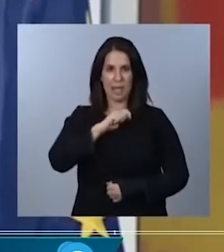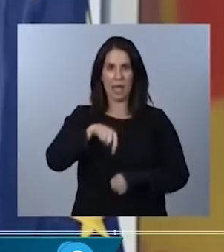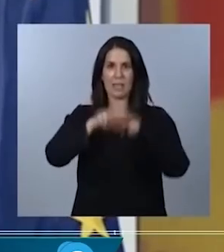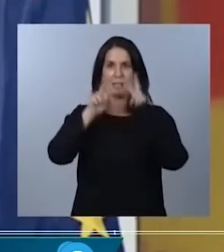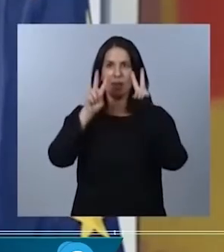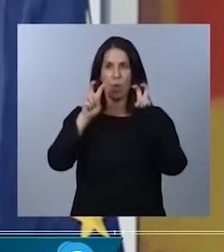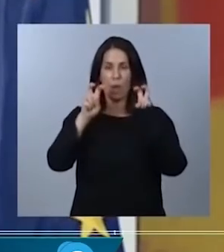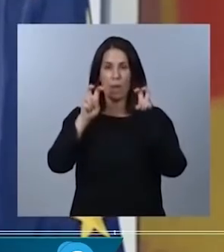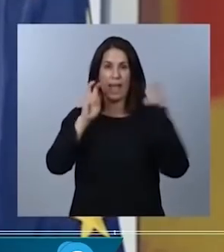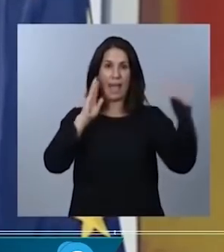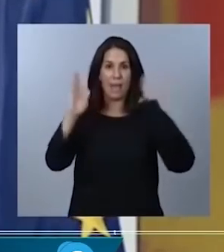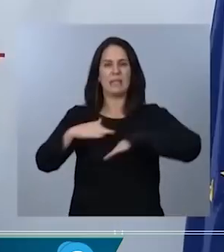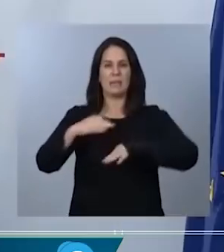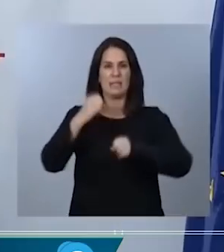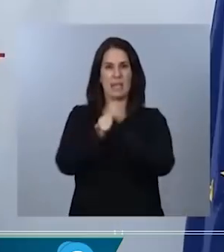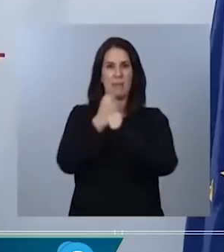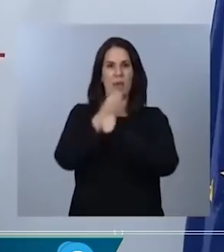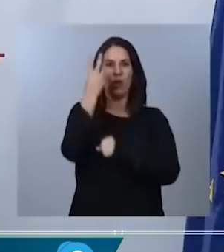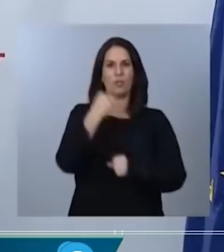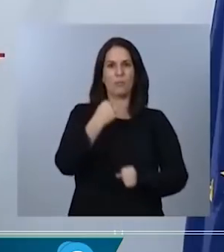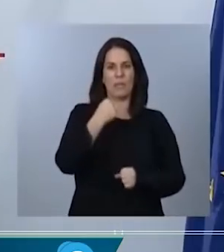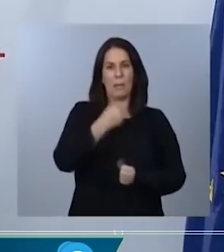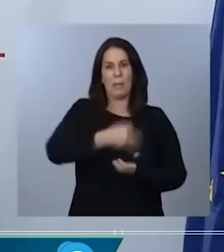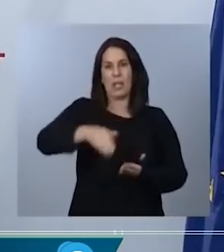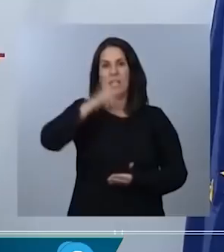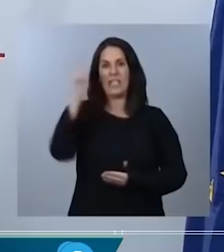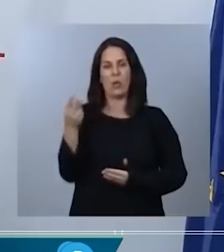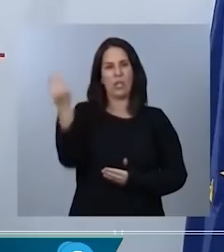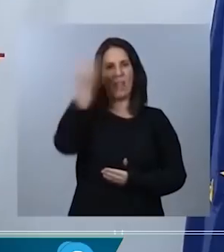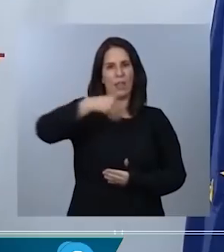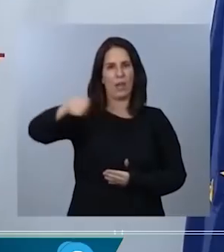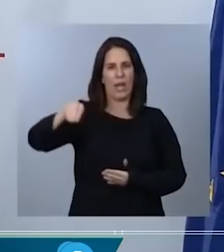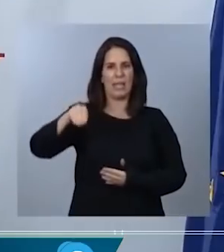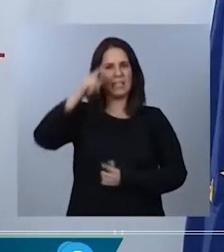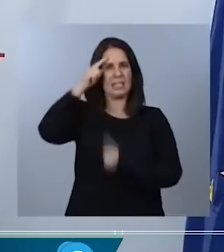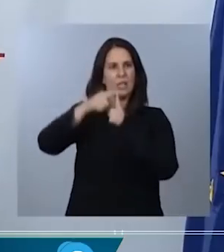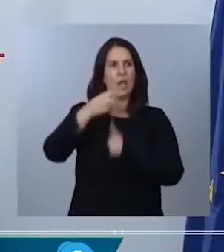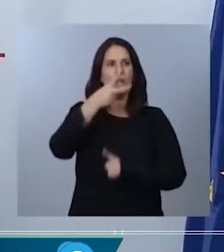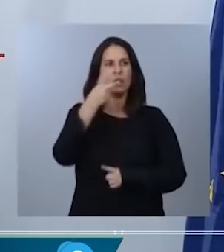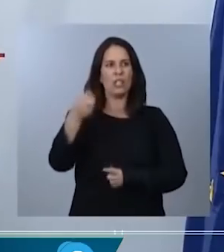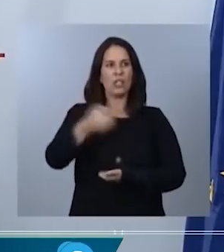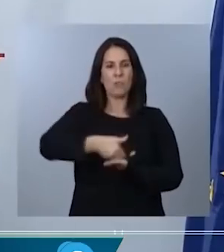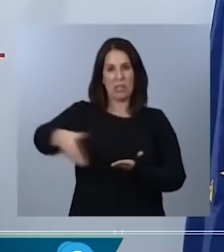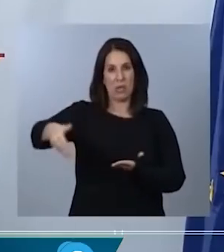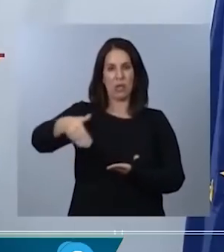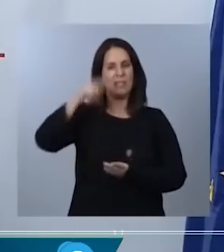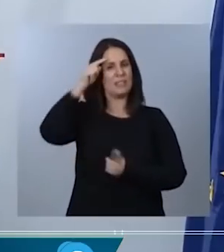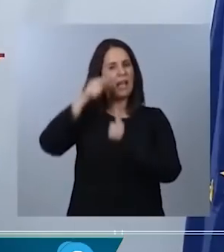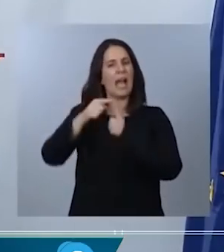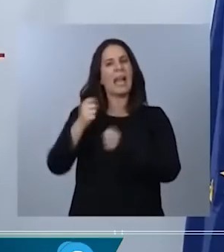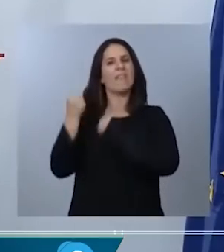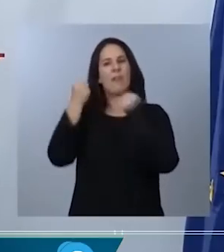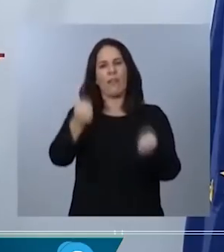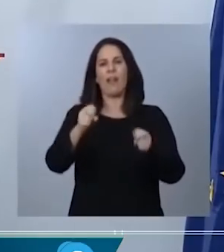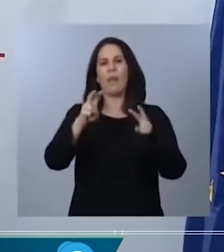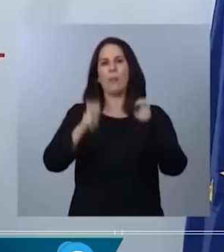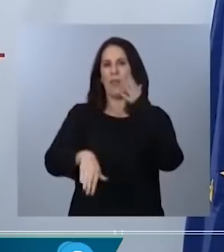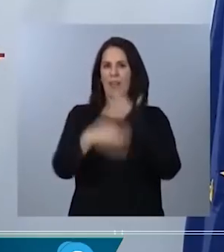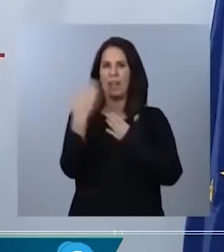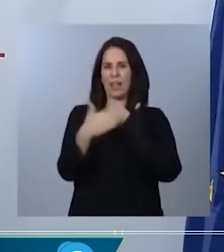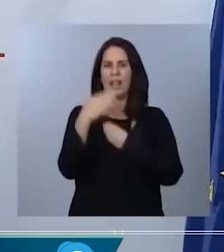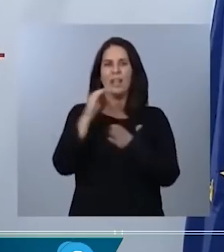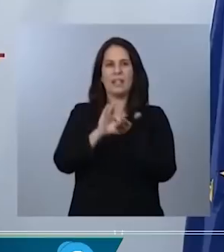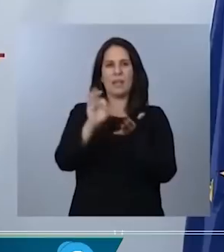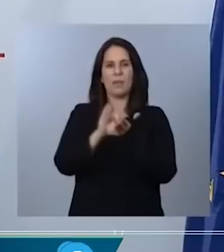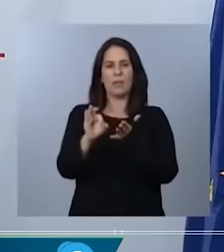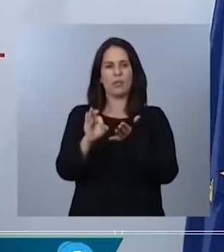¿Tres millones, cuatro millones de propietarios que están poniendo sus casas en alquiler? ¿Eso les parece un cárten? Es imposible que haya un pacto de precios. Vale, por tanto, si no